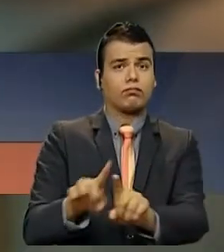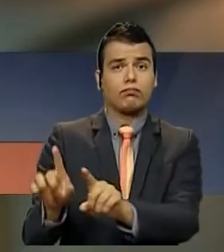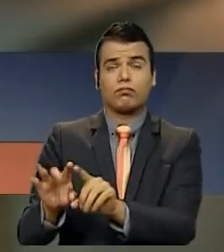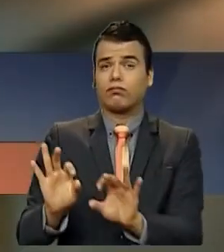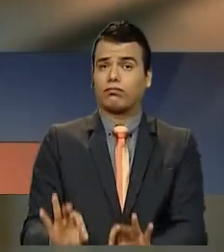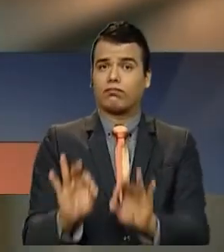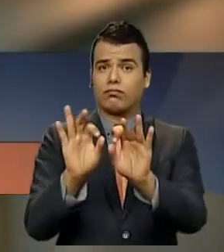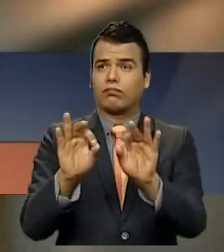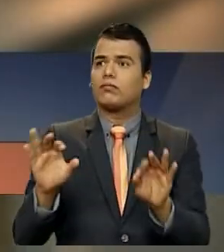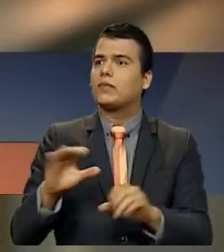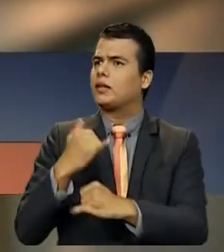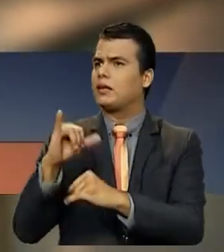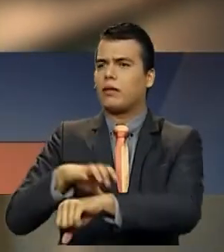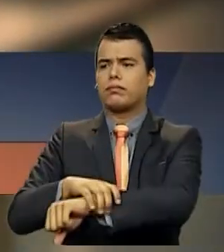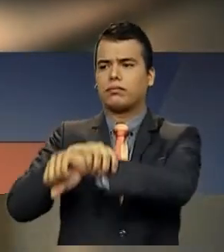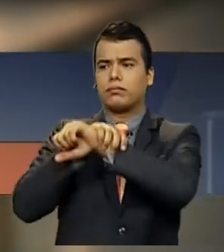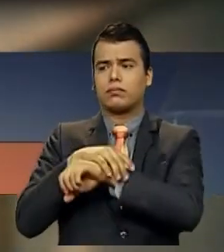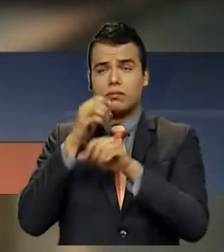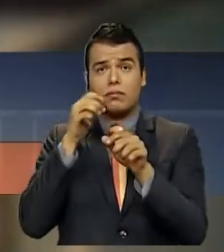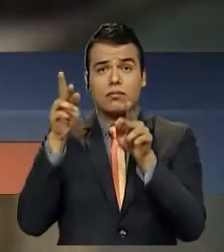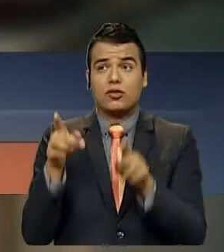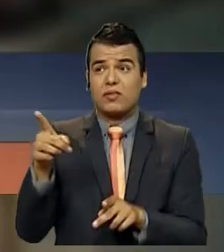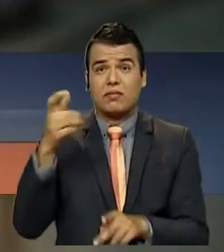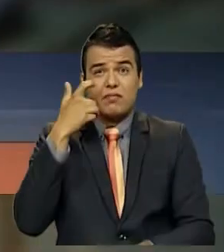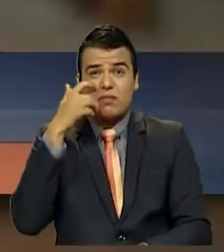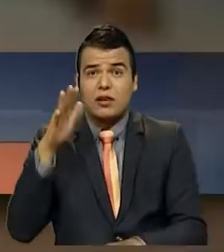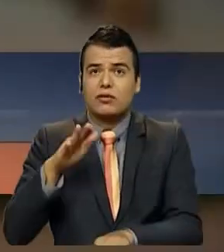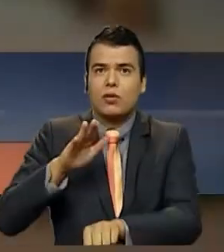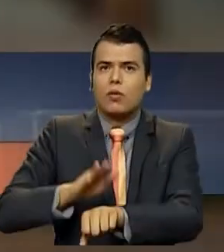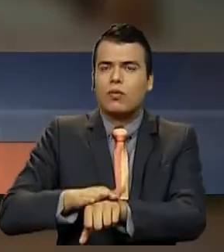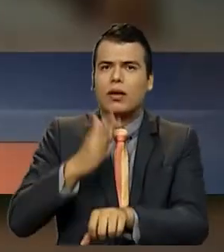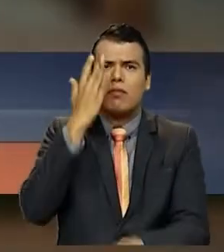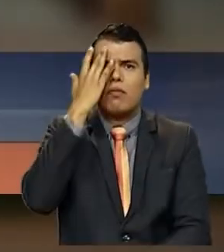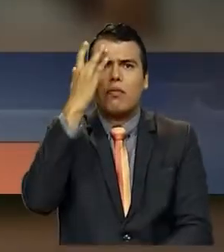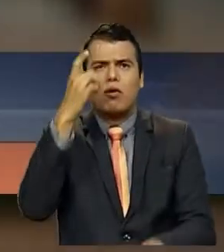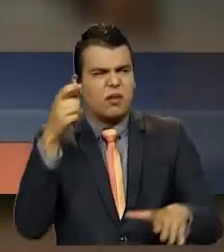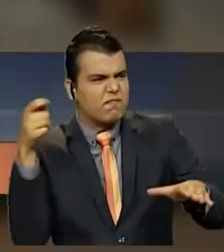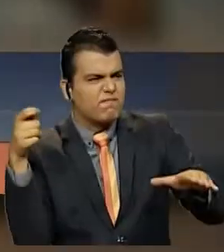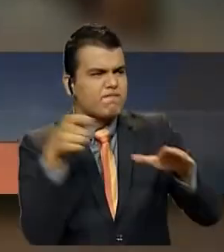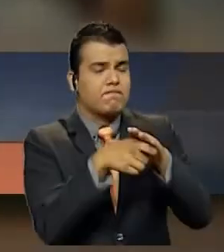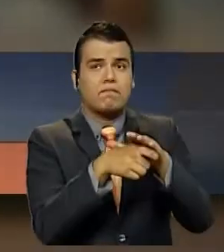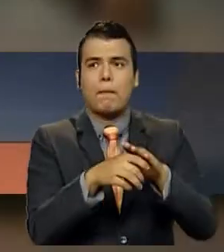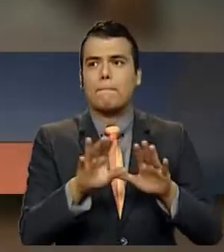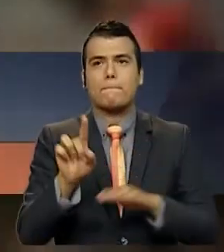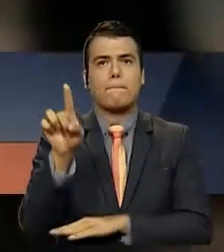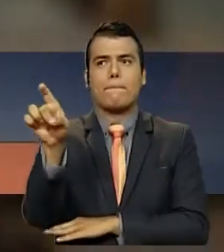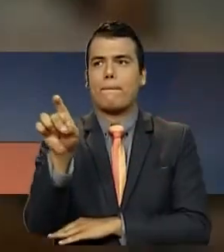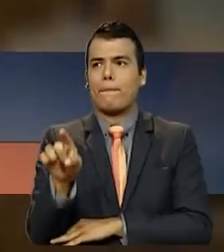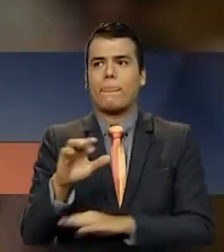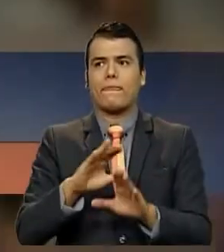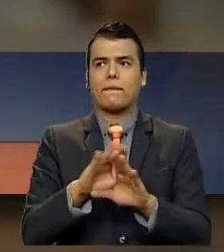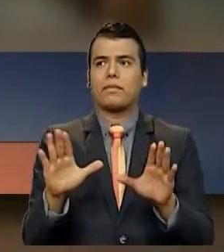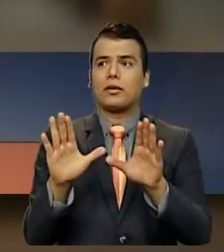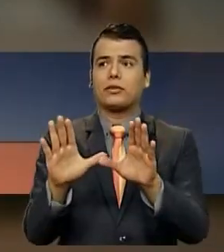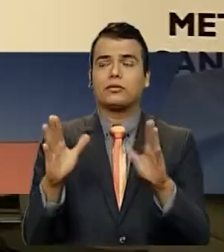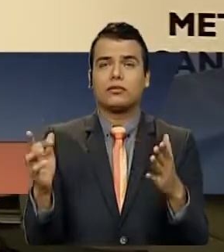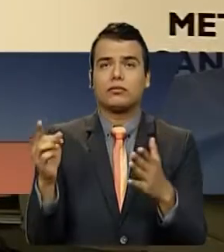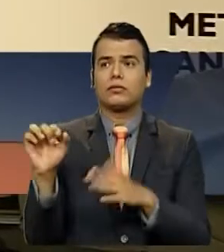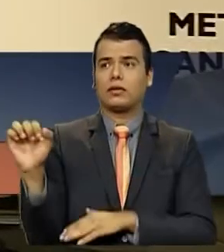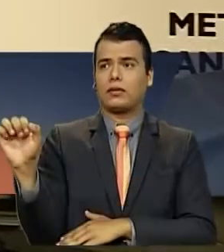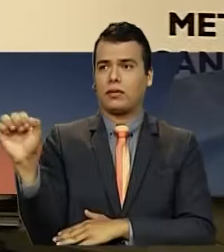las autoridades capturaron a un sospechoso hasta ahora no hay indicios del porqué se habría registrado el ataque el vehículo con las